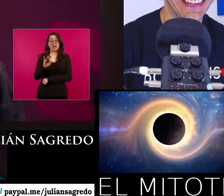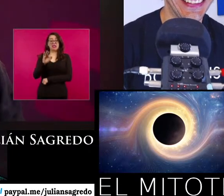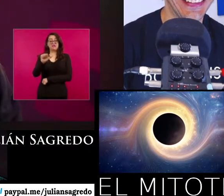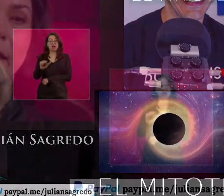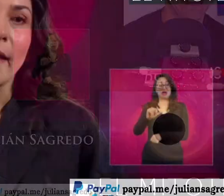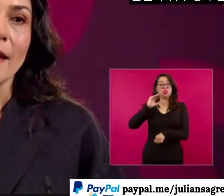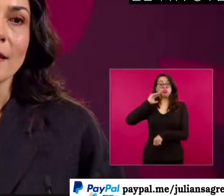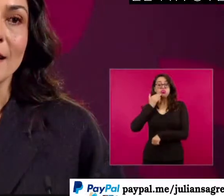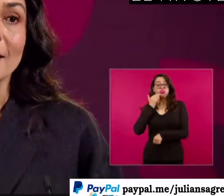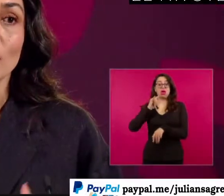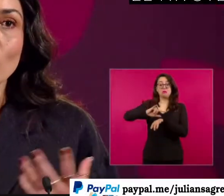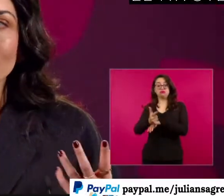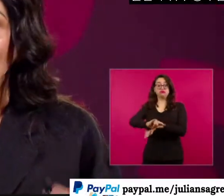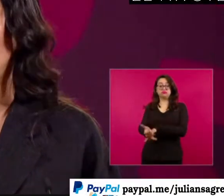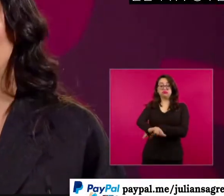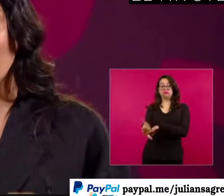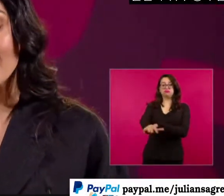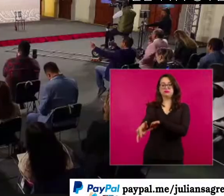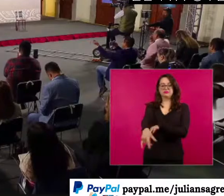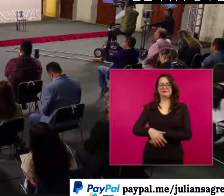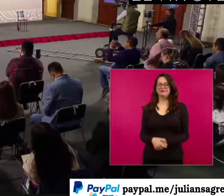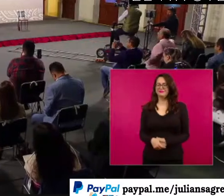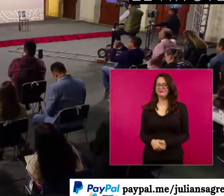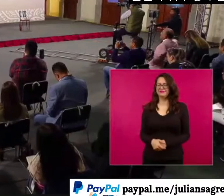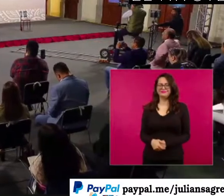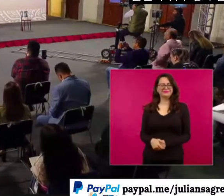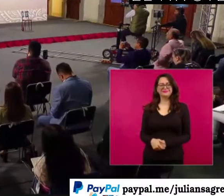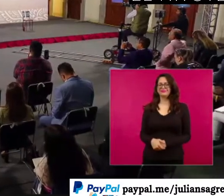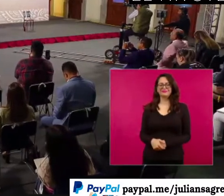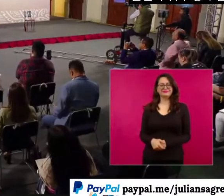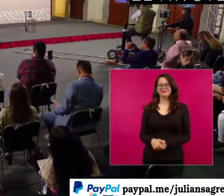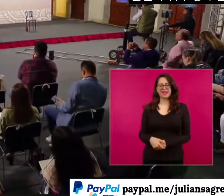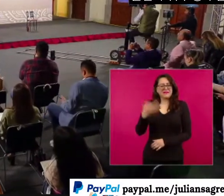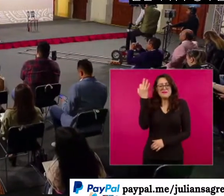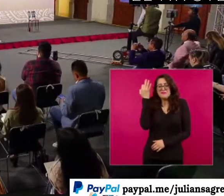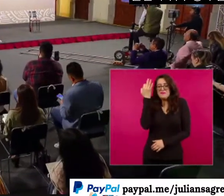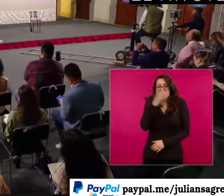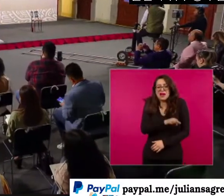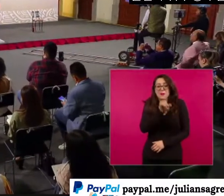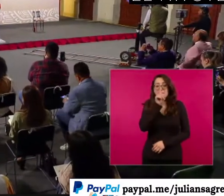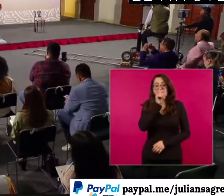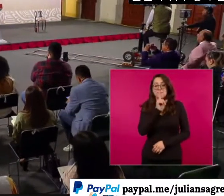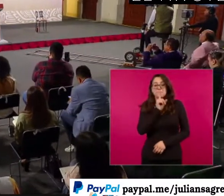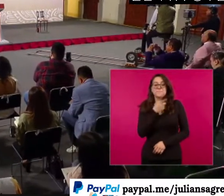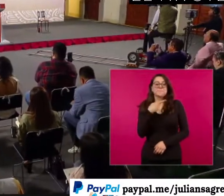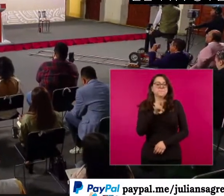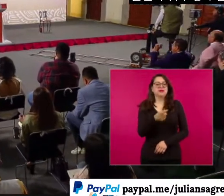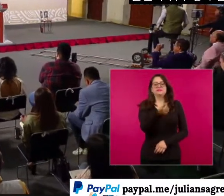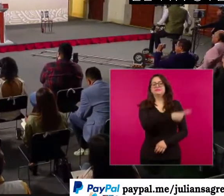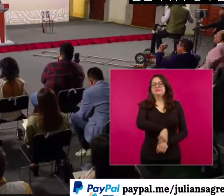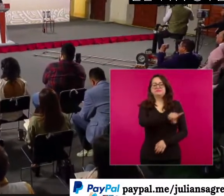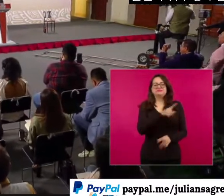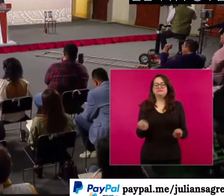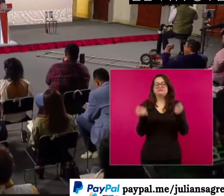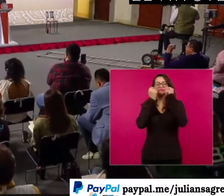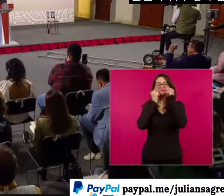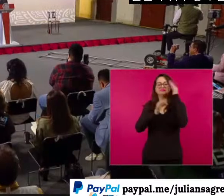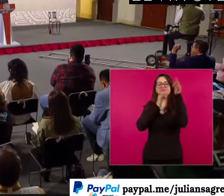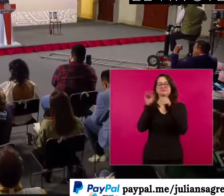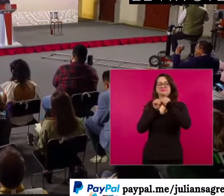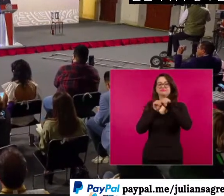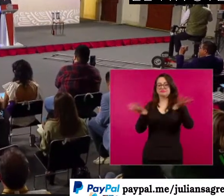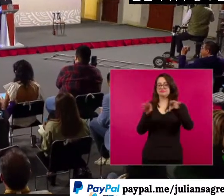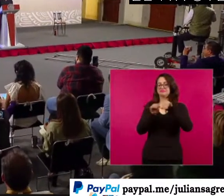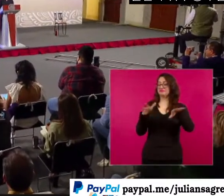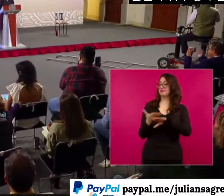es de risa lo que se les ocurre, lo que inventan, pero circula masivamente la desinformación en redes sociales. El pasado 26 de marzo se